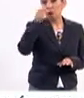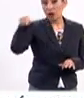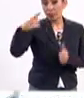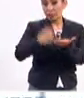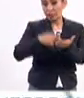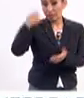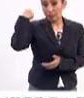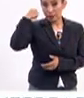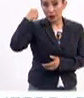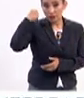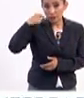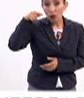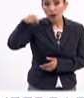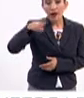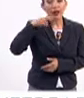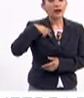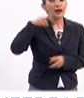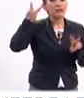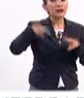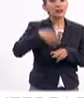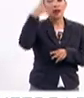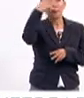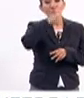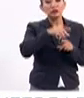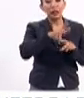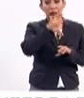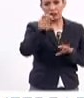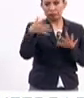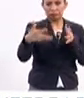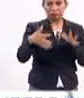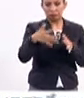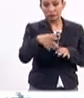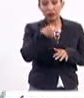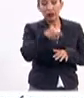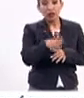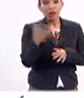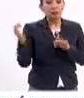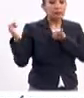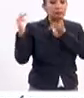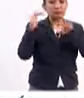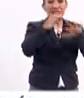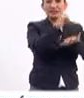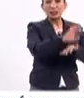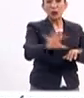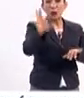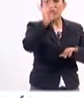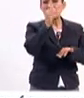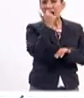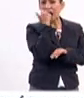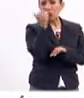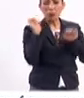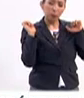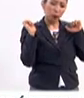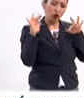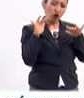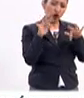alumnos en Tabasco, en Villahermosa 500 aproximadamente, y llegaron 140